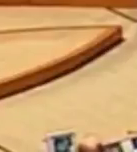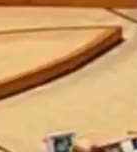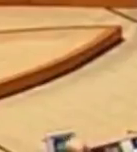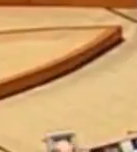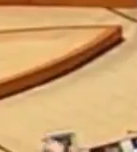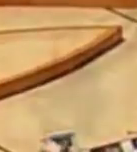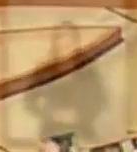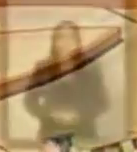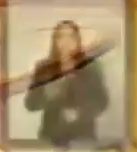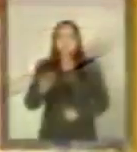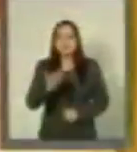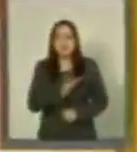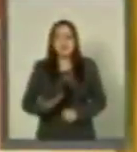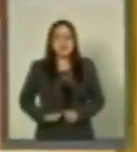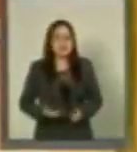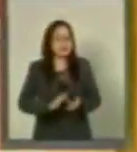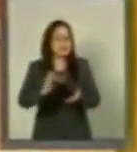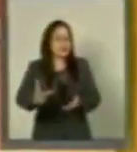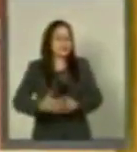Gracias, presidente.